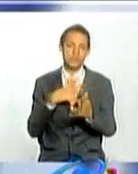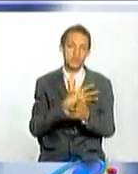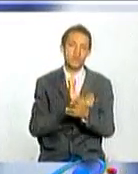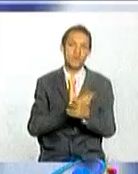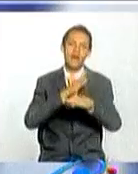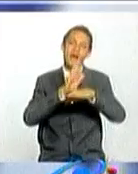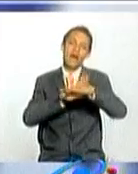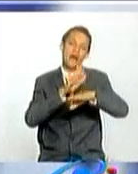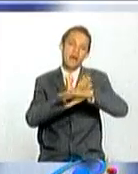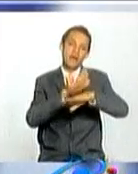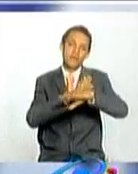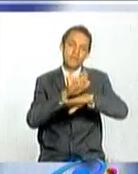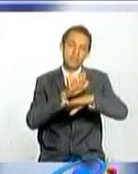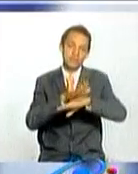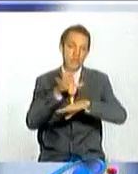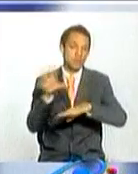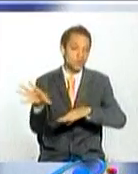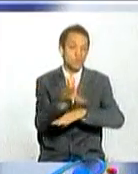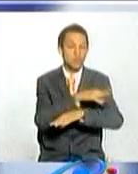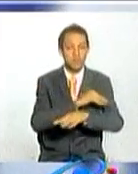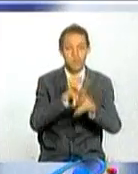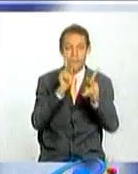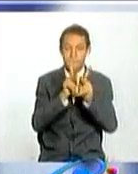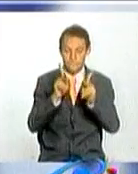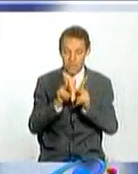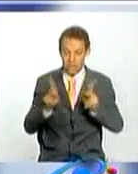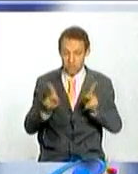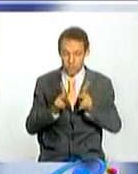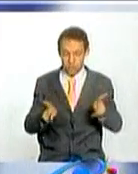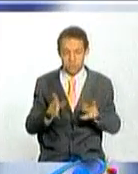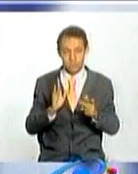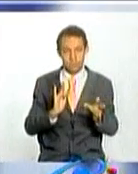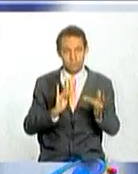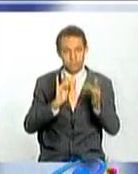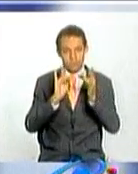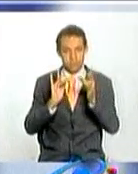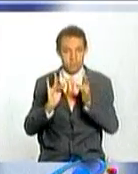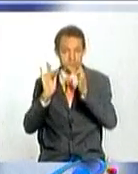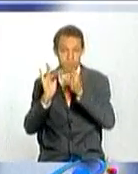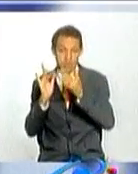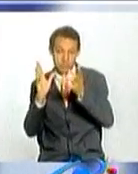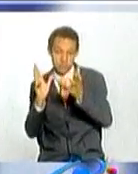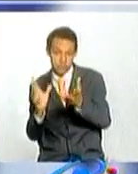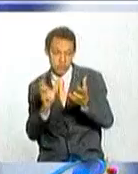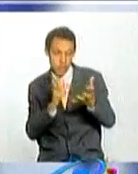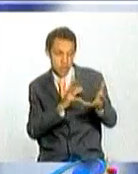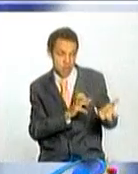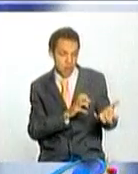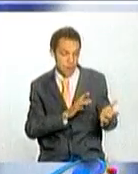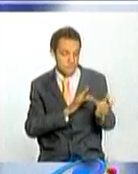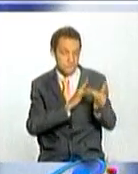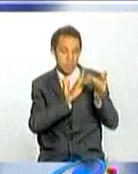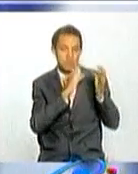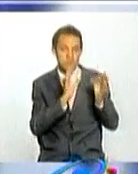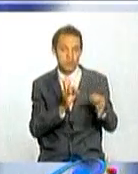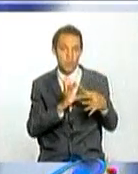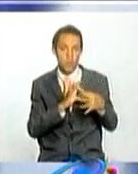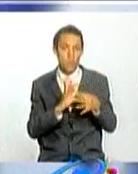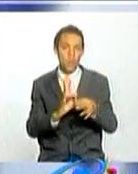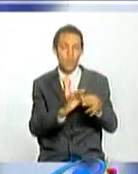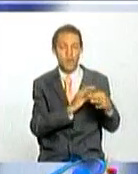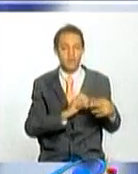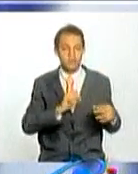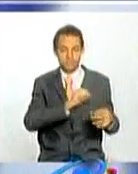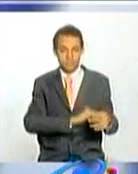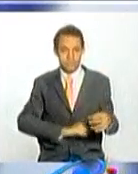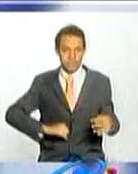hacemos a los pacientes que van a nuestro parque y quieren tener una aproximación a su diagnóstico cuando hacemos un